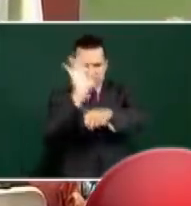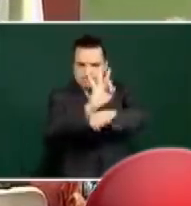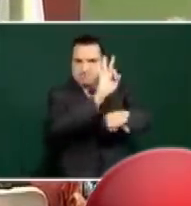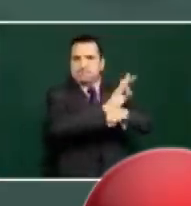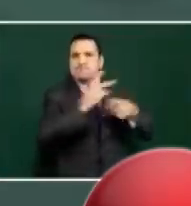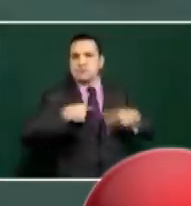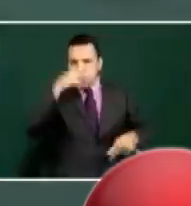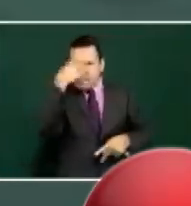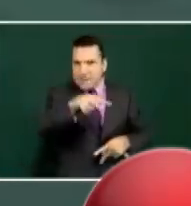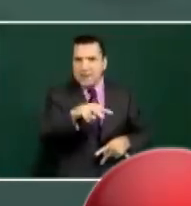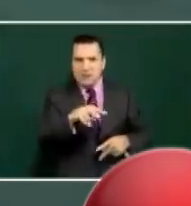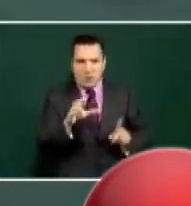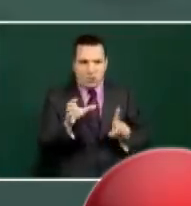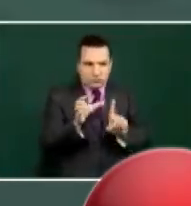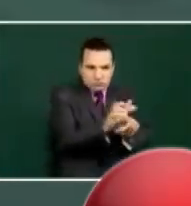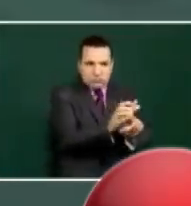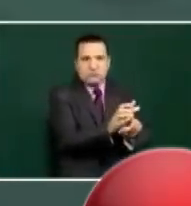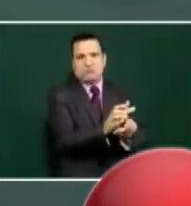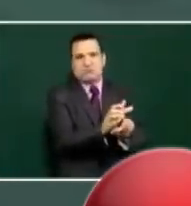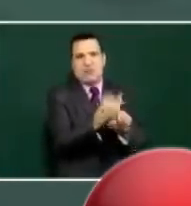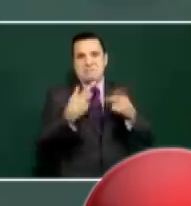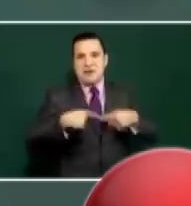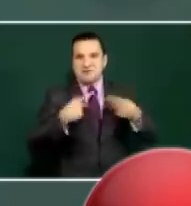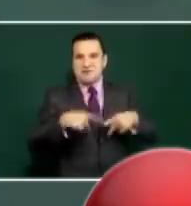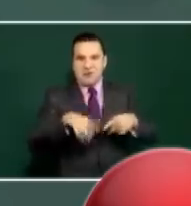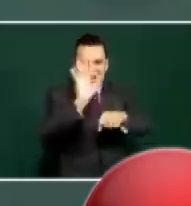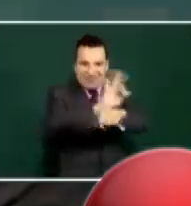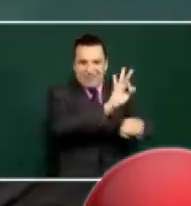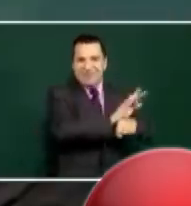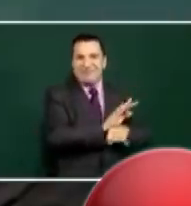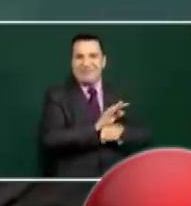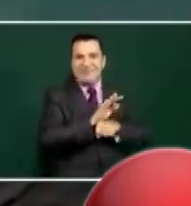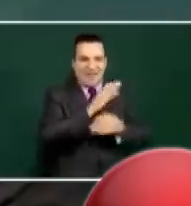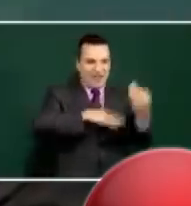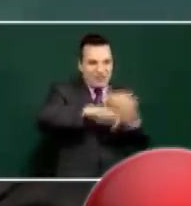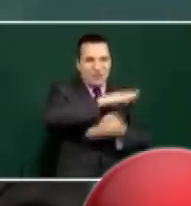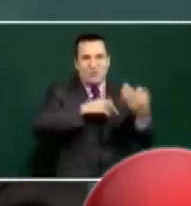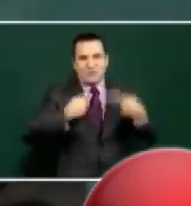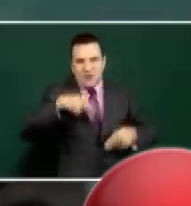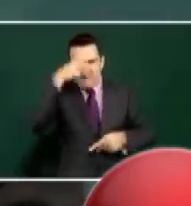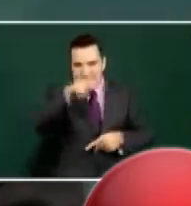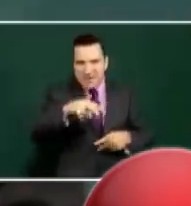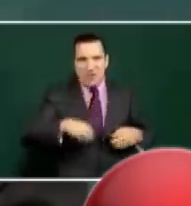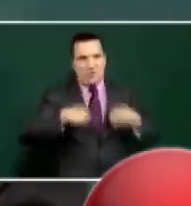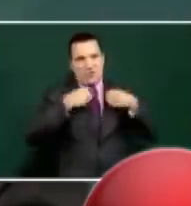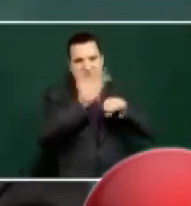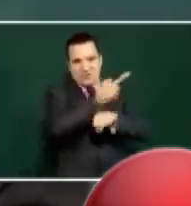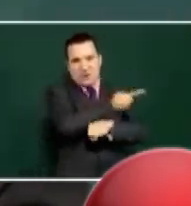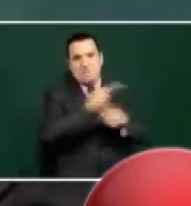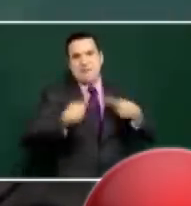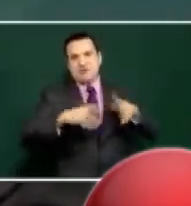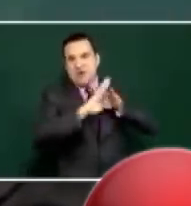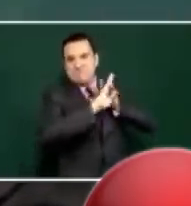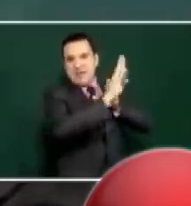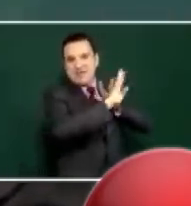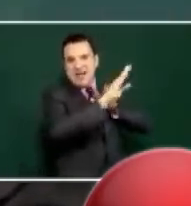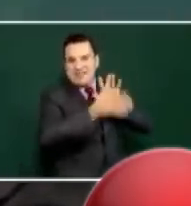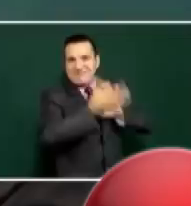procuradurías de defensa de los migrantes, de nuestros paisanos.